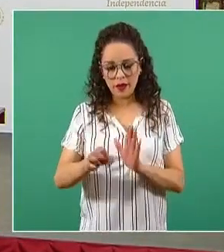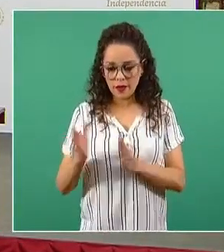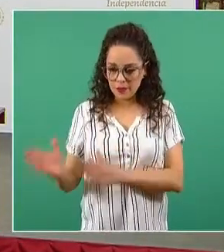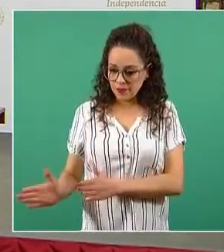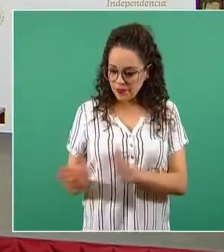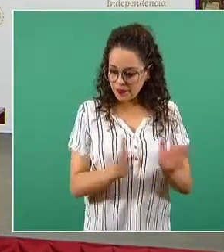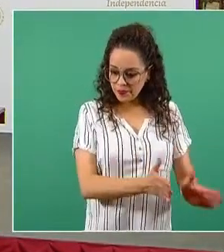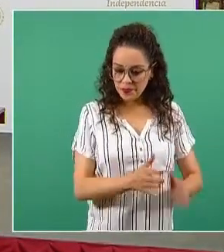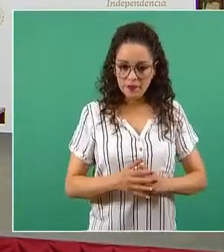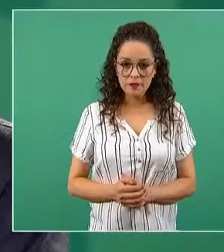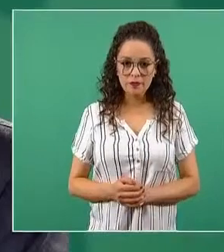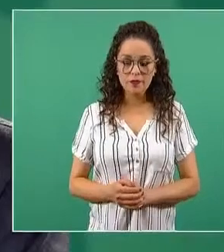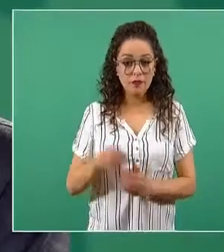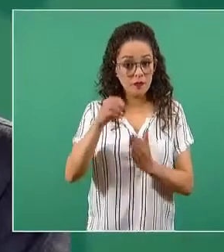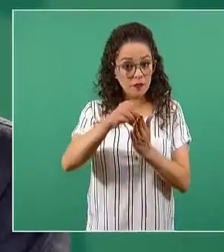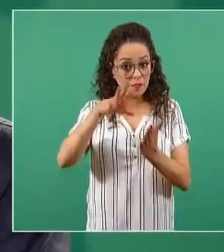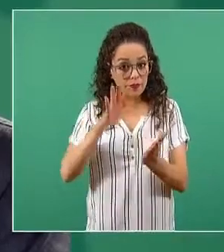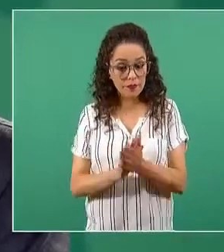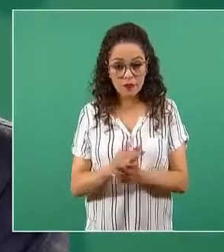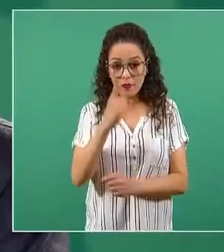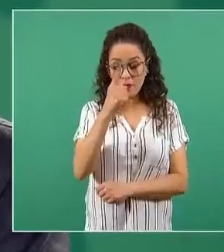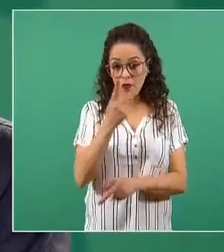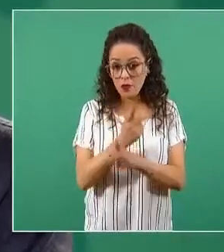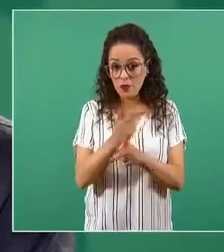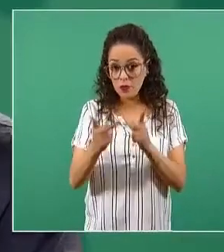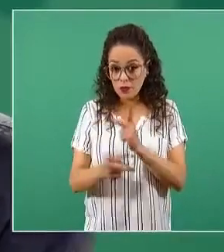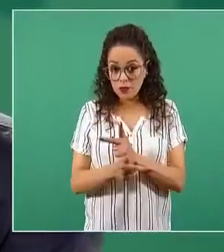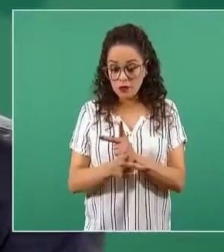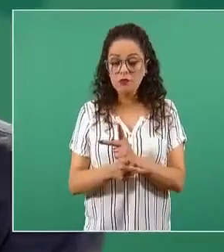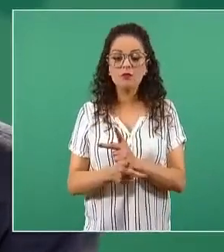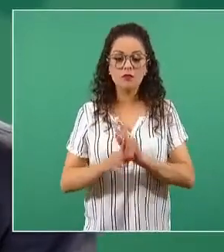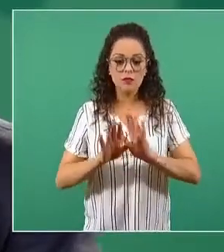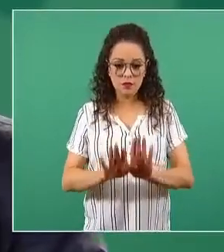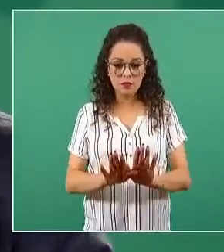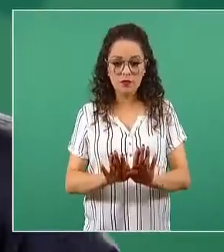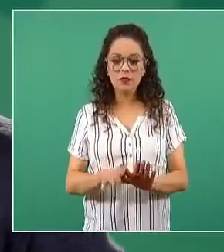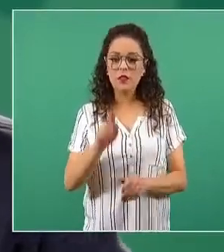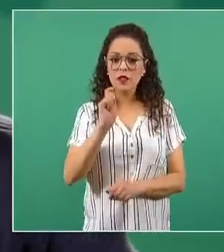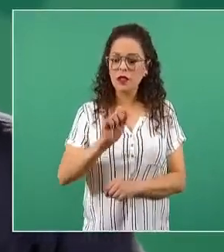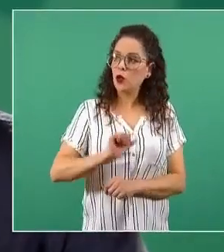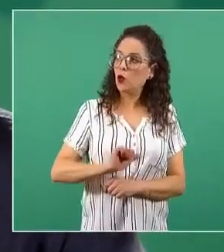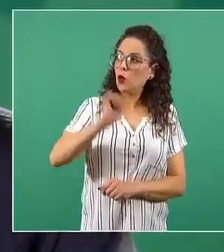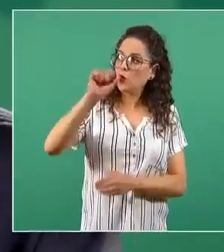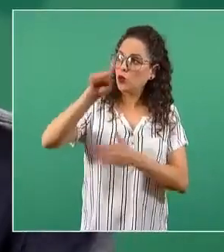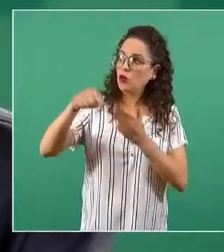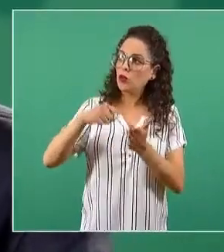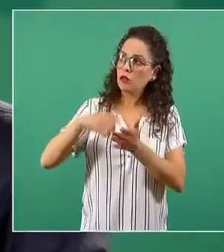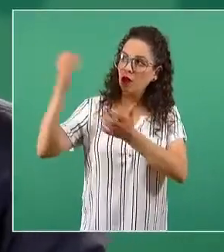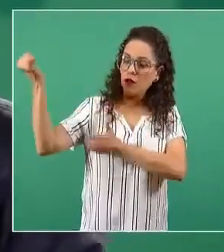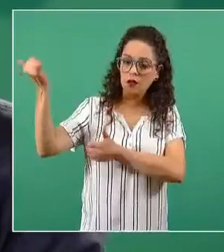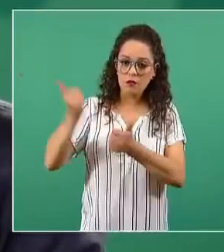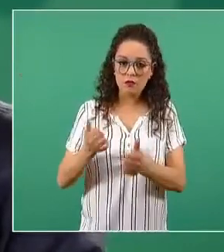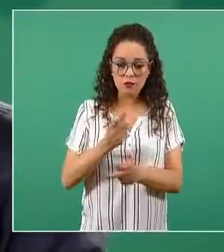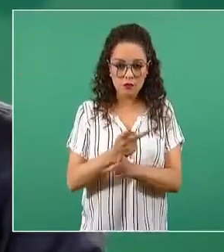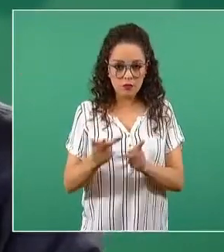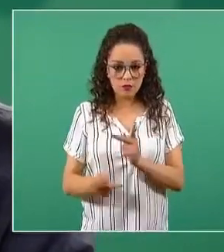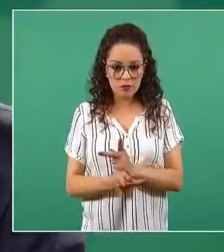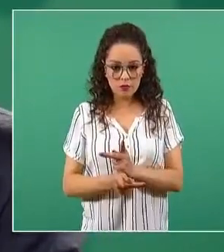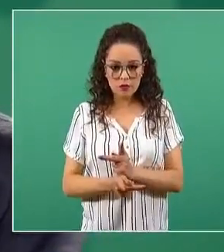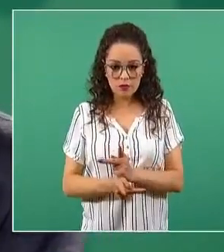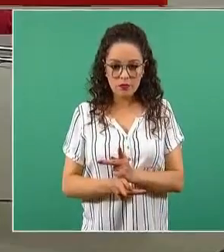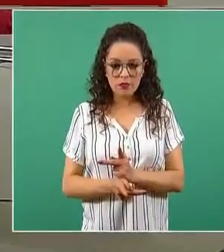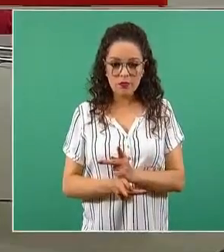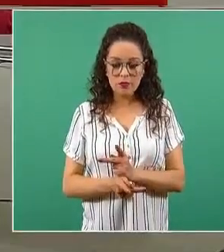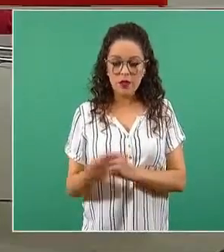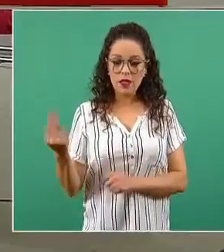el registro de un producto estaba condicionado para los productos que vienen del exterior a que entregaran